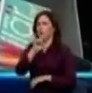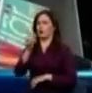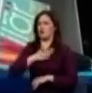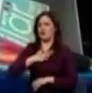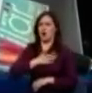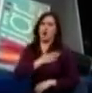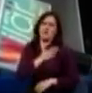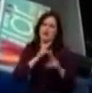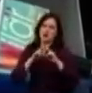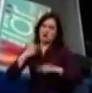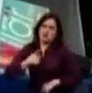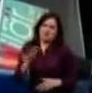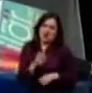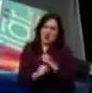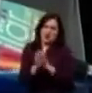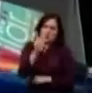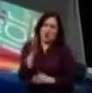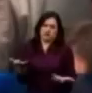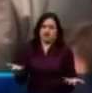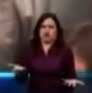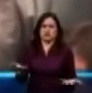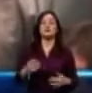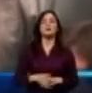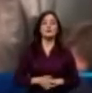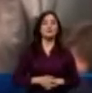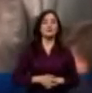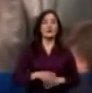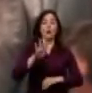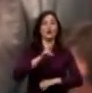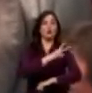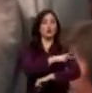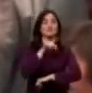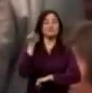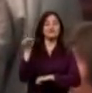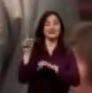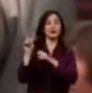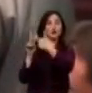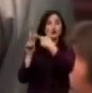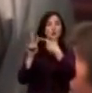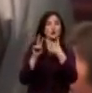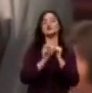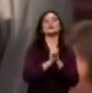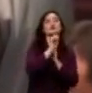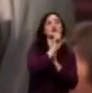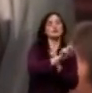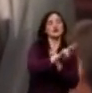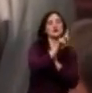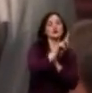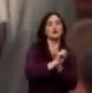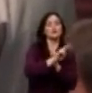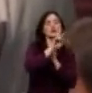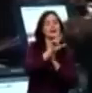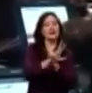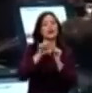de que me conocen durante los últimos 4 años. La cuarta vocalía se disputaron Guillermo Celi de la Alianza Creo Suma, que obtuvo